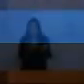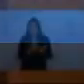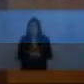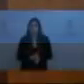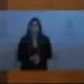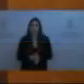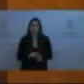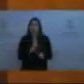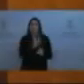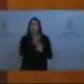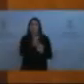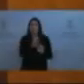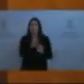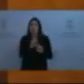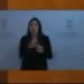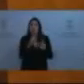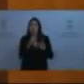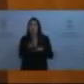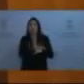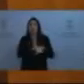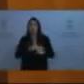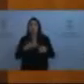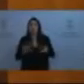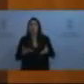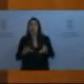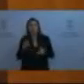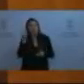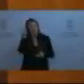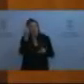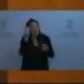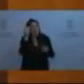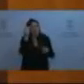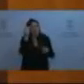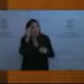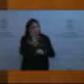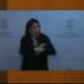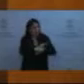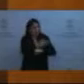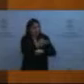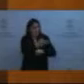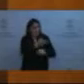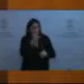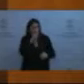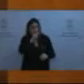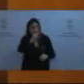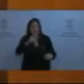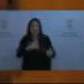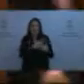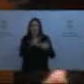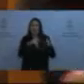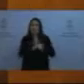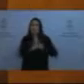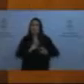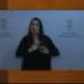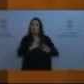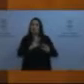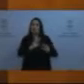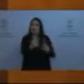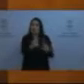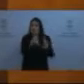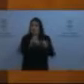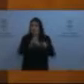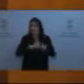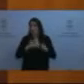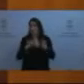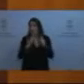Sí, la pregunta que hacemos al Consejo de Gobierno es si cree que la gestión de su consejería en el año 2016 ha sido beneficiosa para el